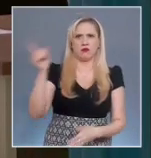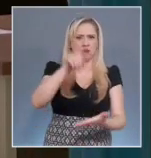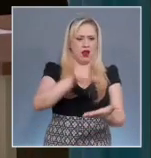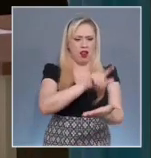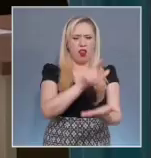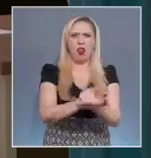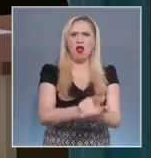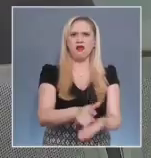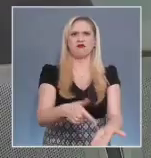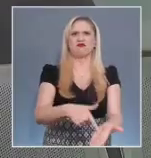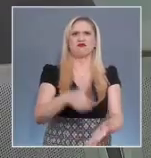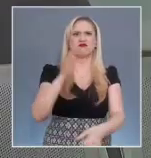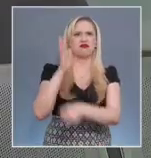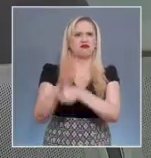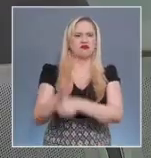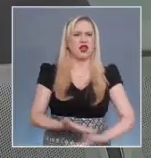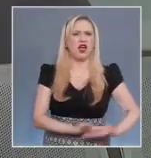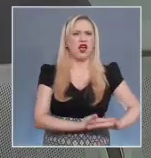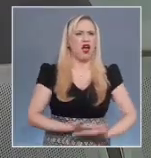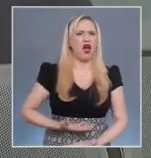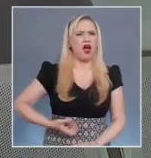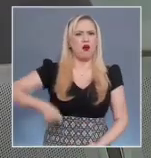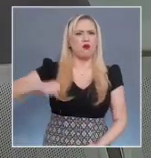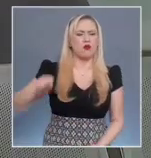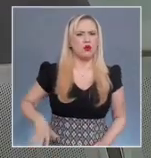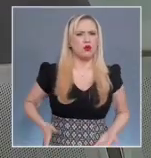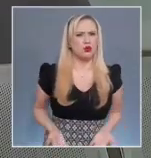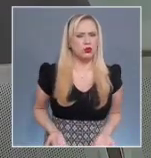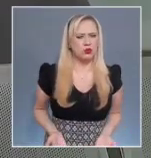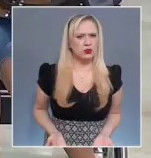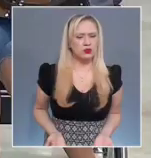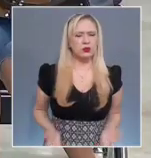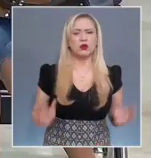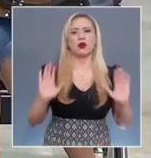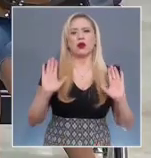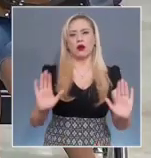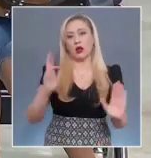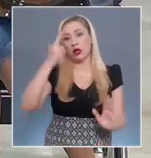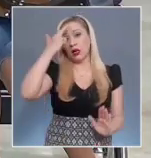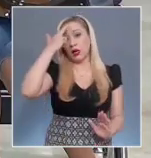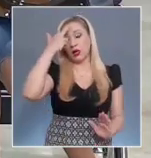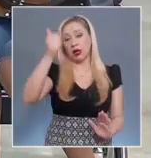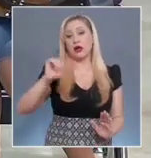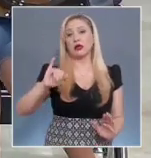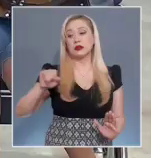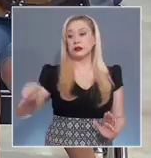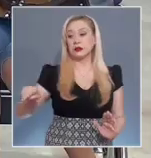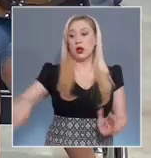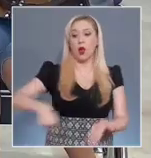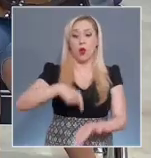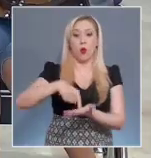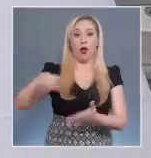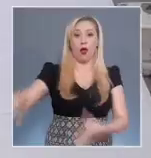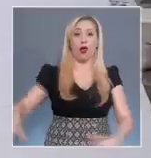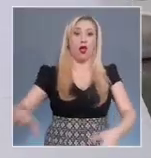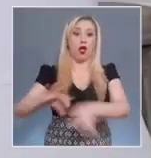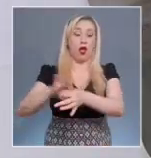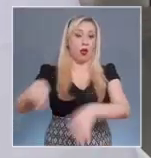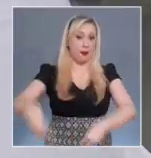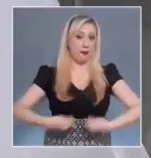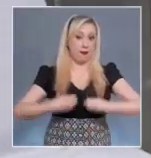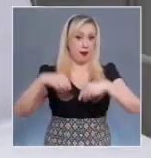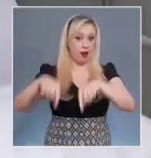le sea territorialmente aplicable a quienes reclamen la inconstitucionalidad de las normas. Para el canal del Poder Judicial